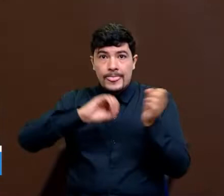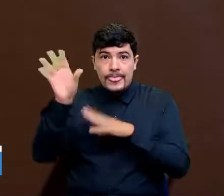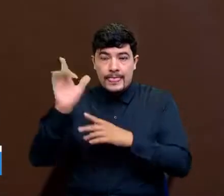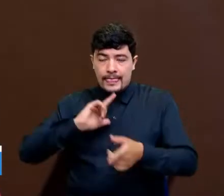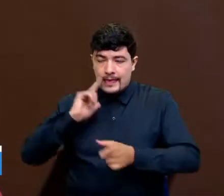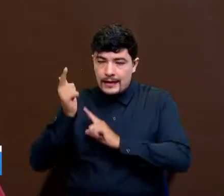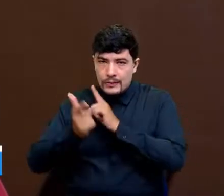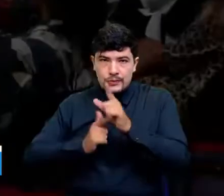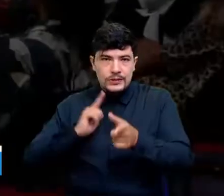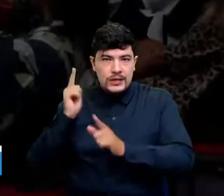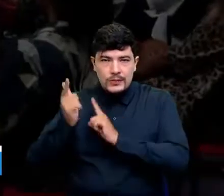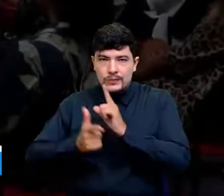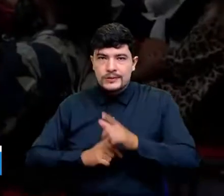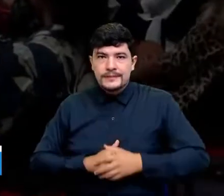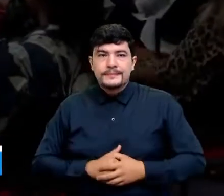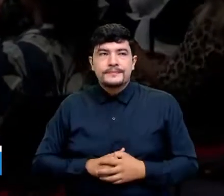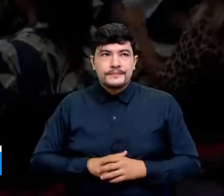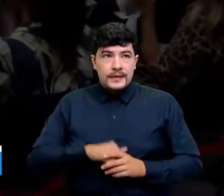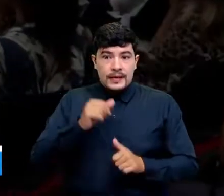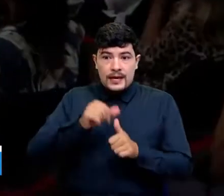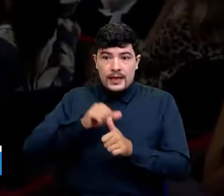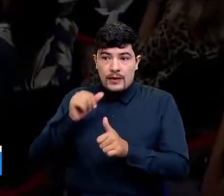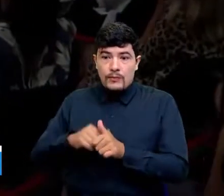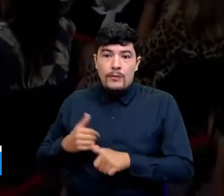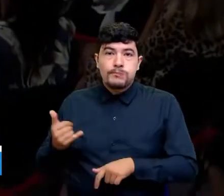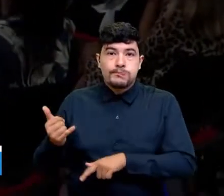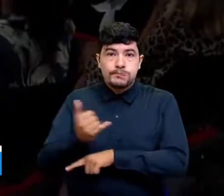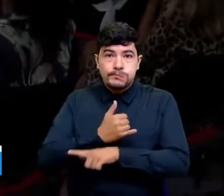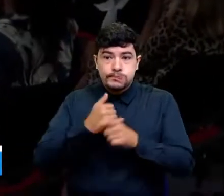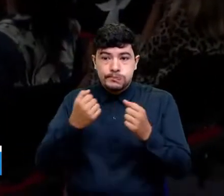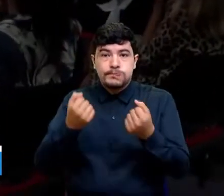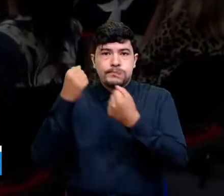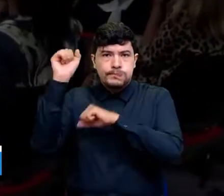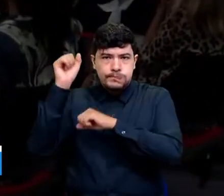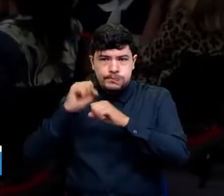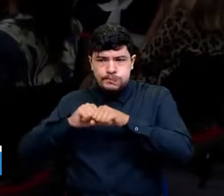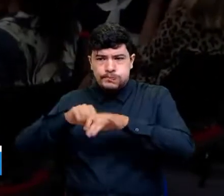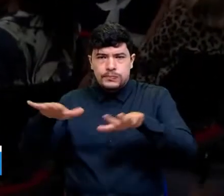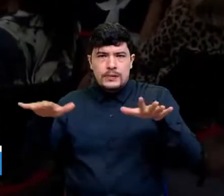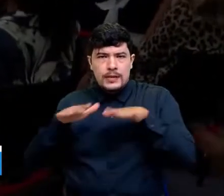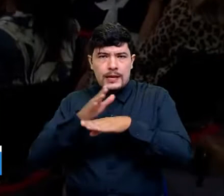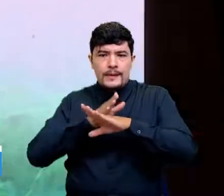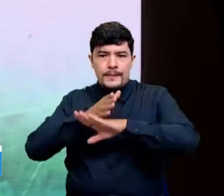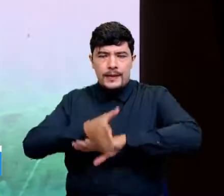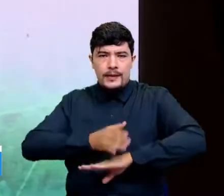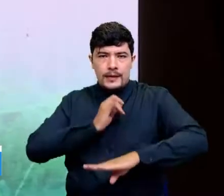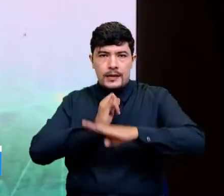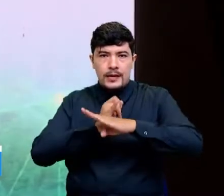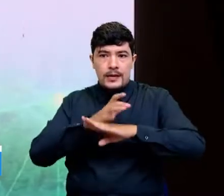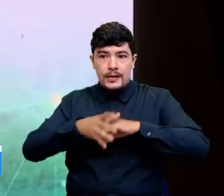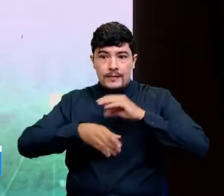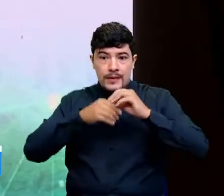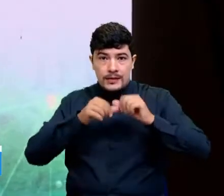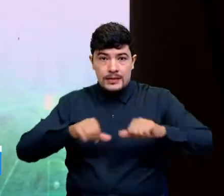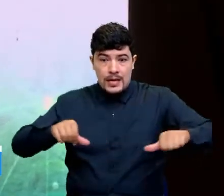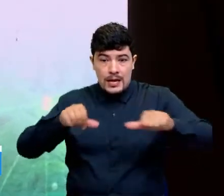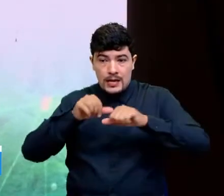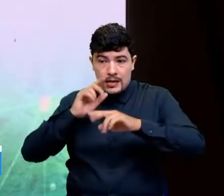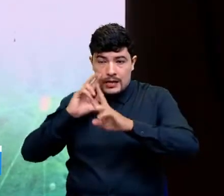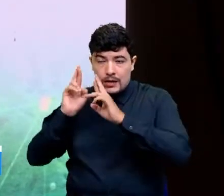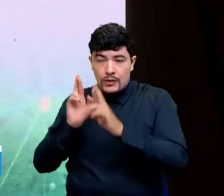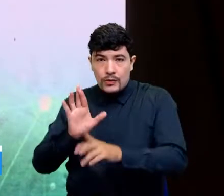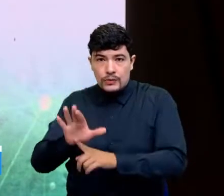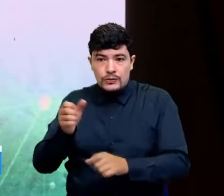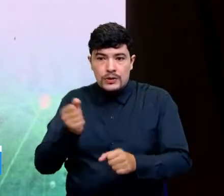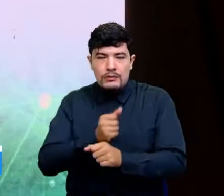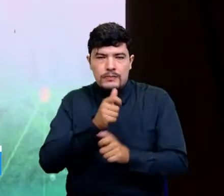lucha constante. Cada uno de estos ganadores recibirá una amplia difusión en medios institucionales y locales exaltando su trabajo